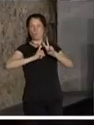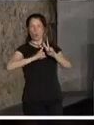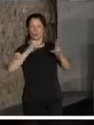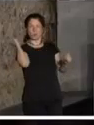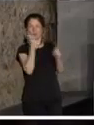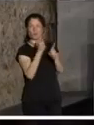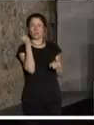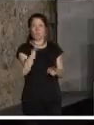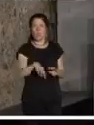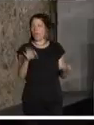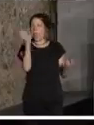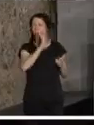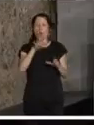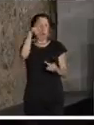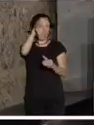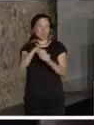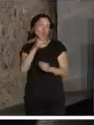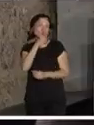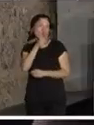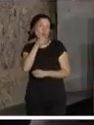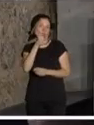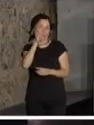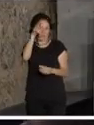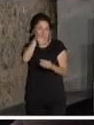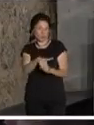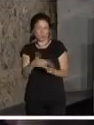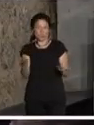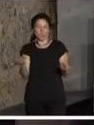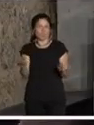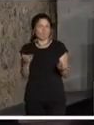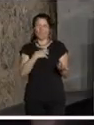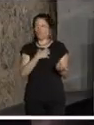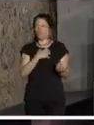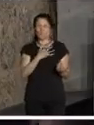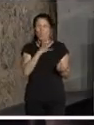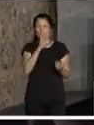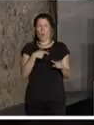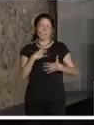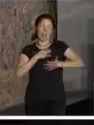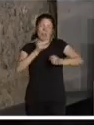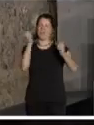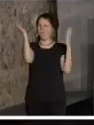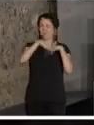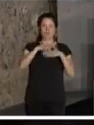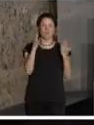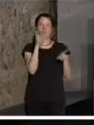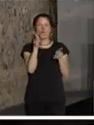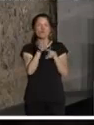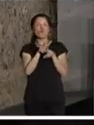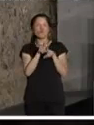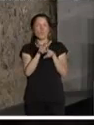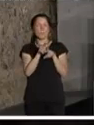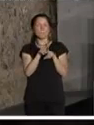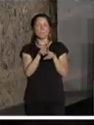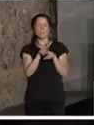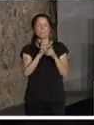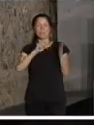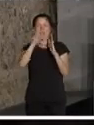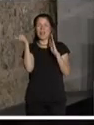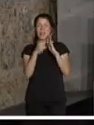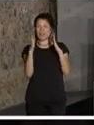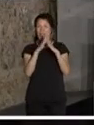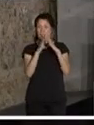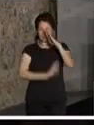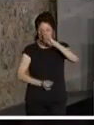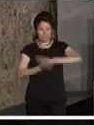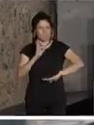ha votado en contra o al voto del partido socialista que no ha sido capaz no ha tenido la valentía de sacar adelante la ley de